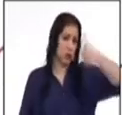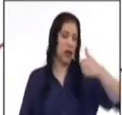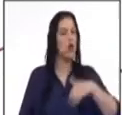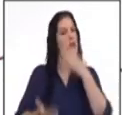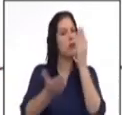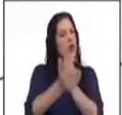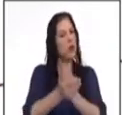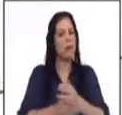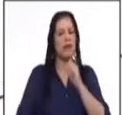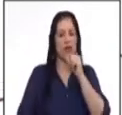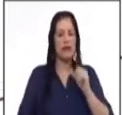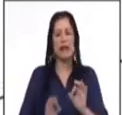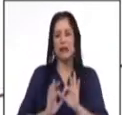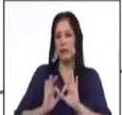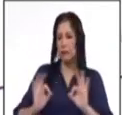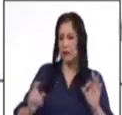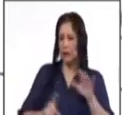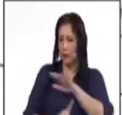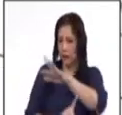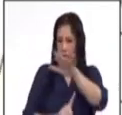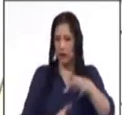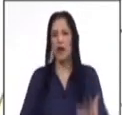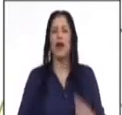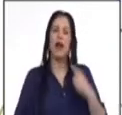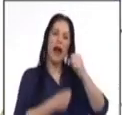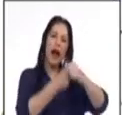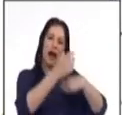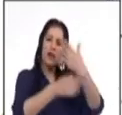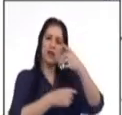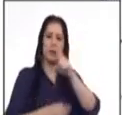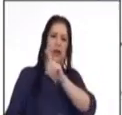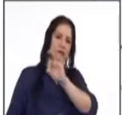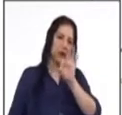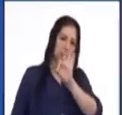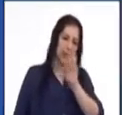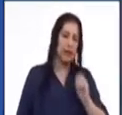problemas de saneamiento ambiental en la segunda mitad del siglo XX?